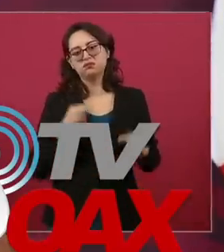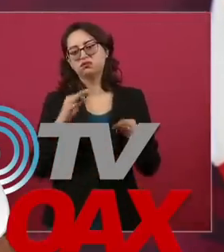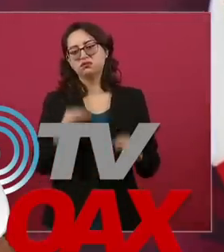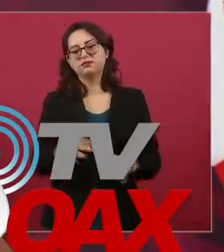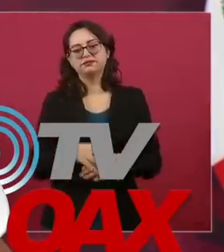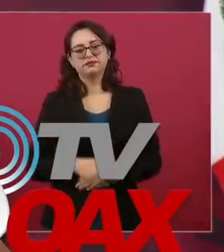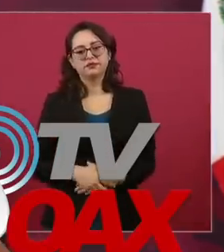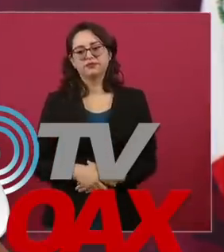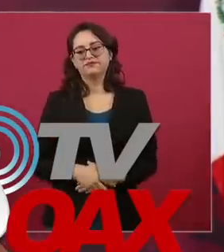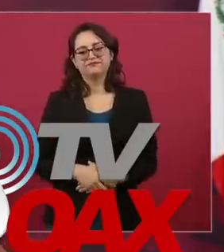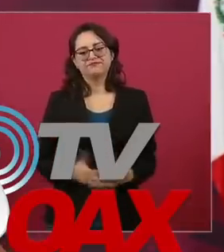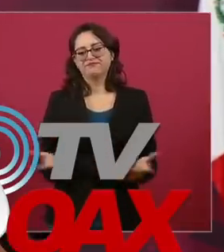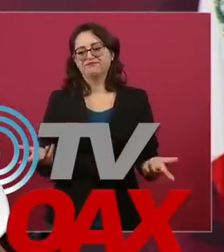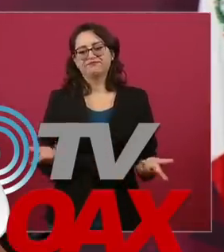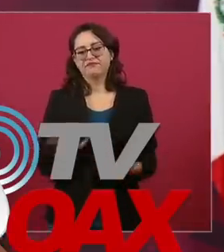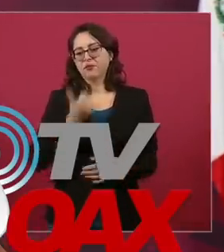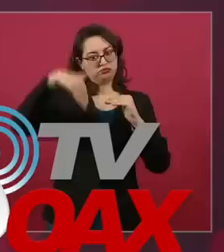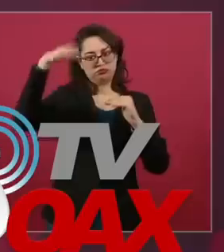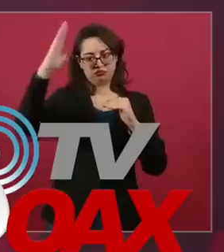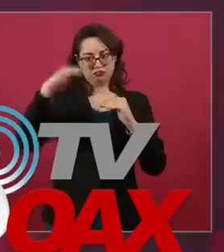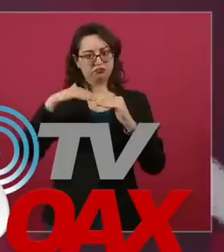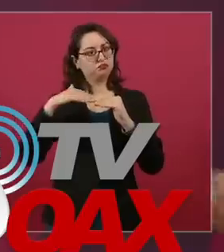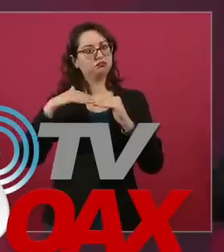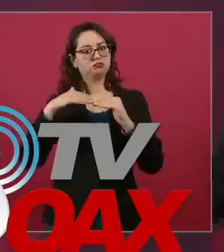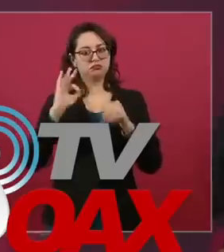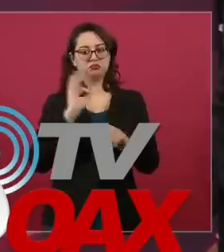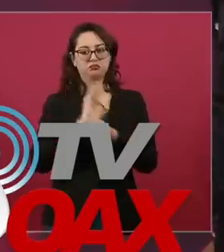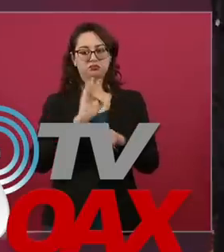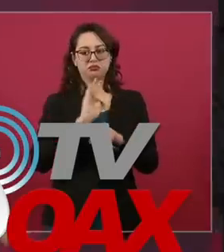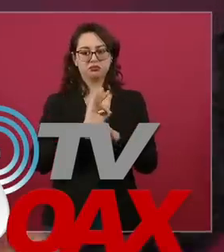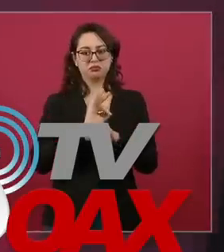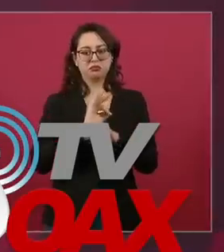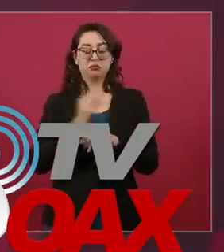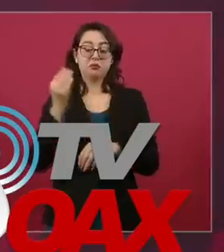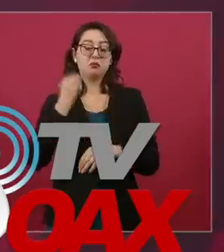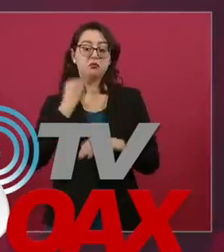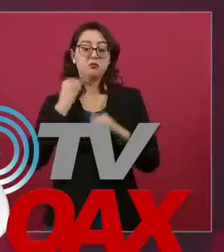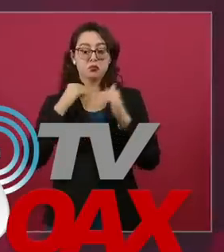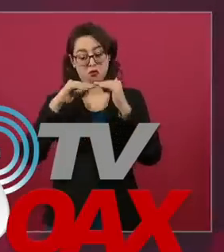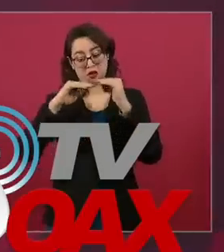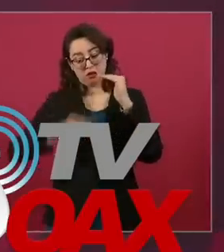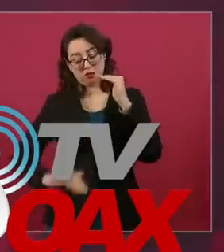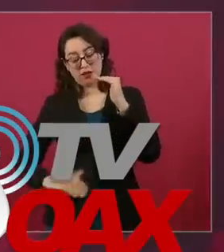no podemos confiar en el Poder Judicial. Entonces sí,